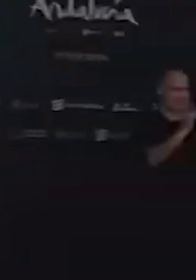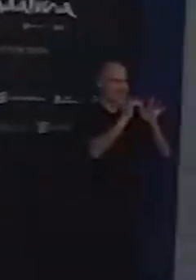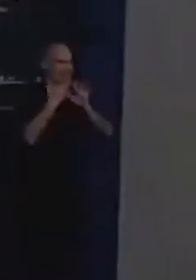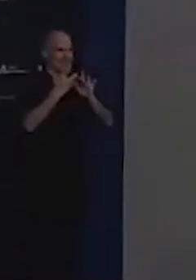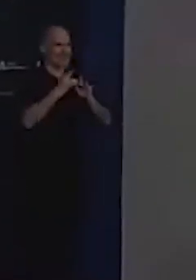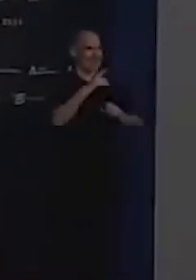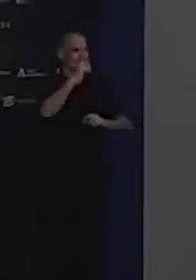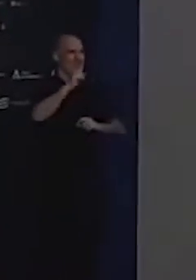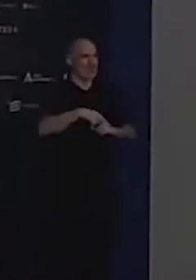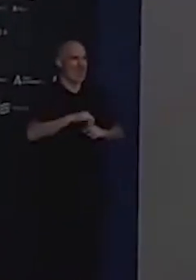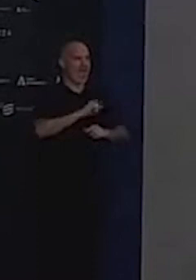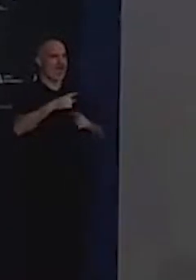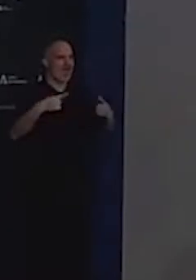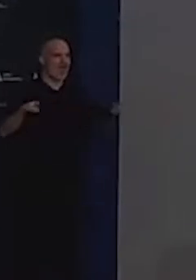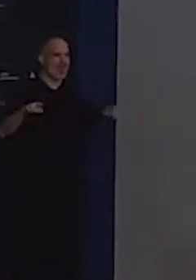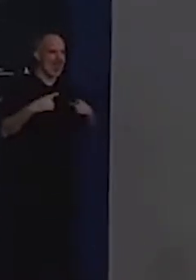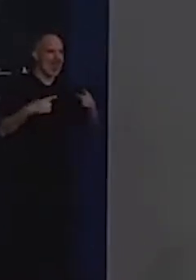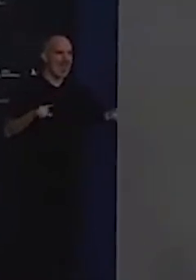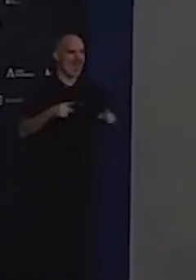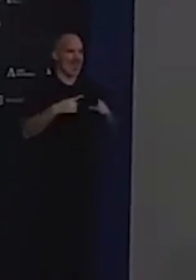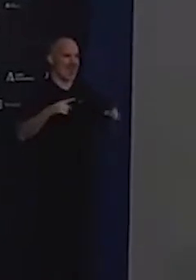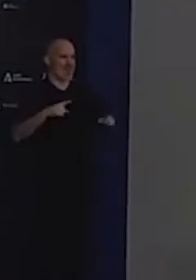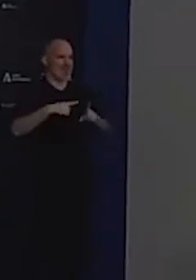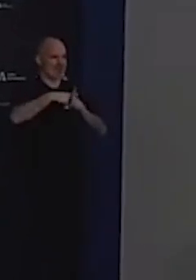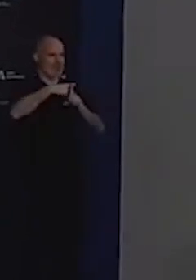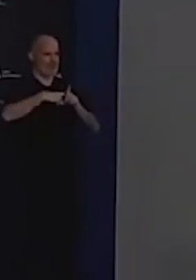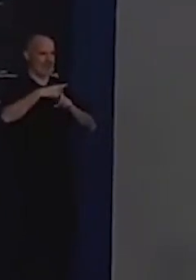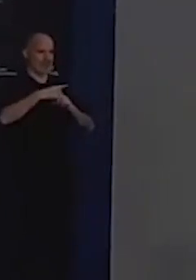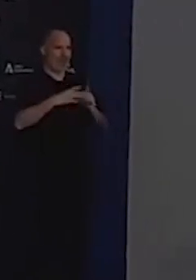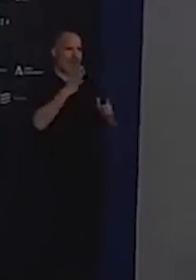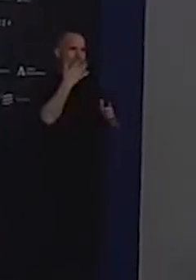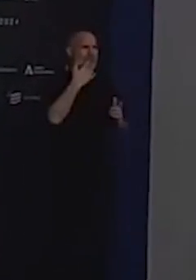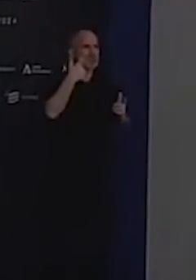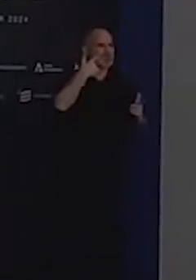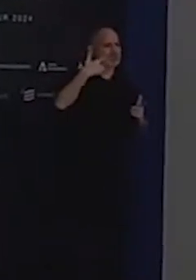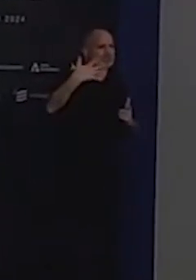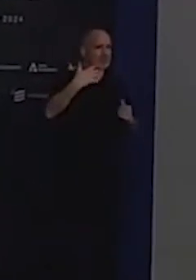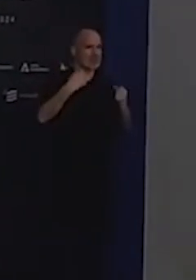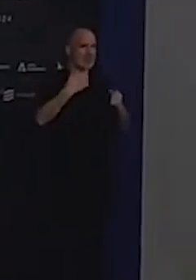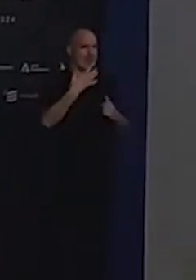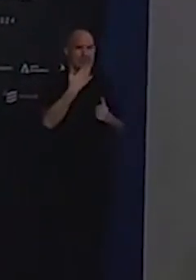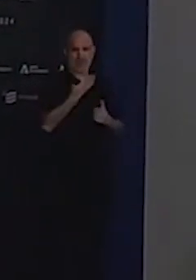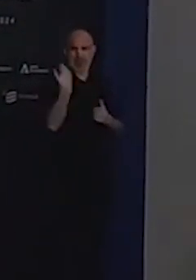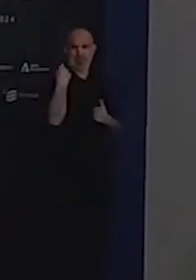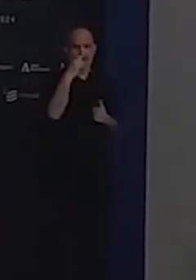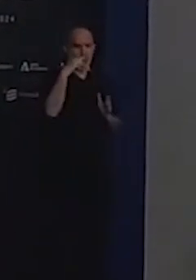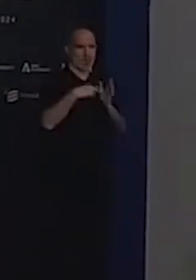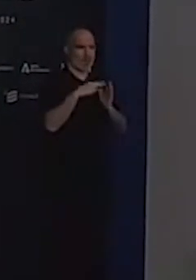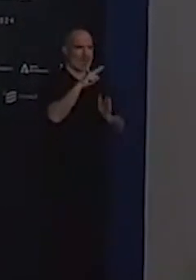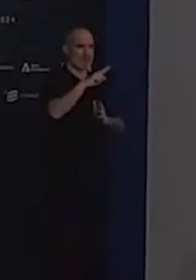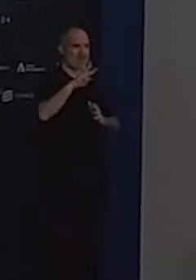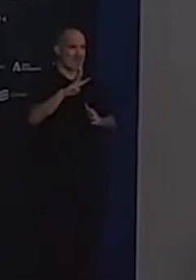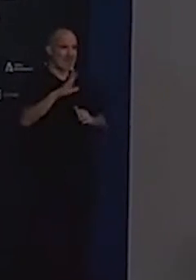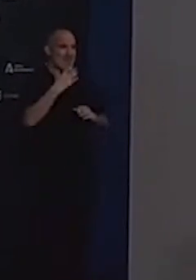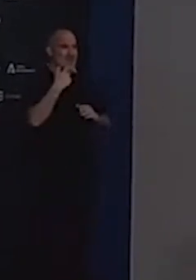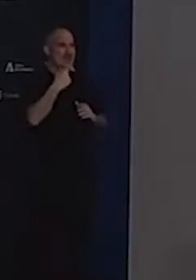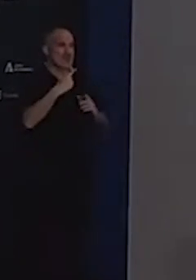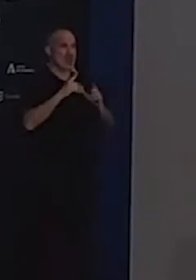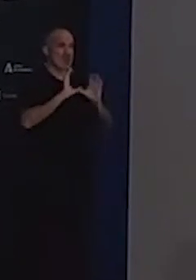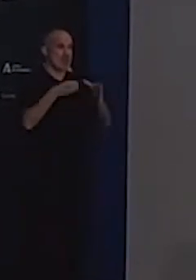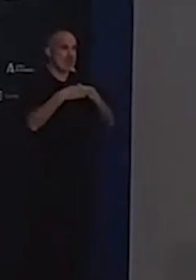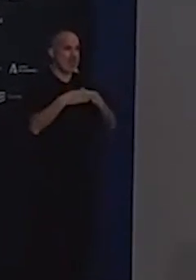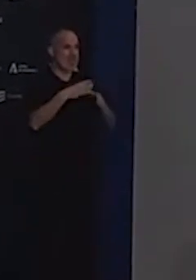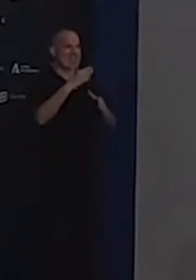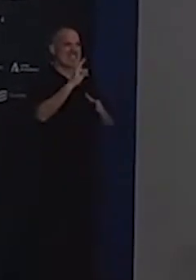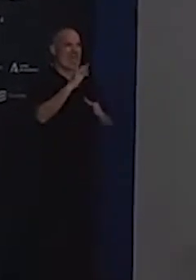también contamos con conciertos de primer nivel. Podemos destacar que en el año 2023 tuvimos Arte de Bogotá,